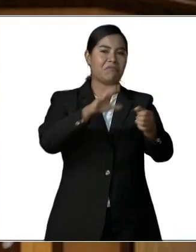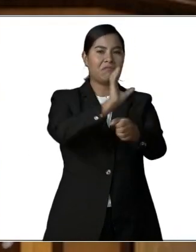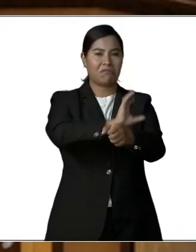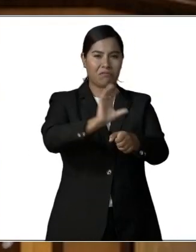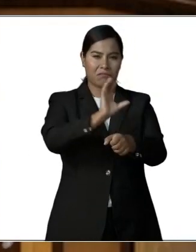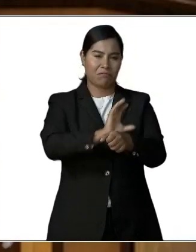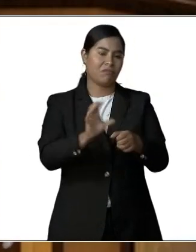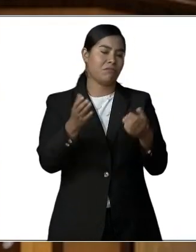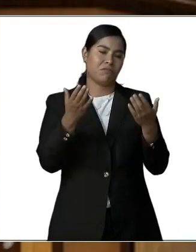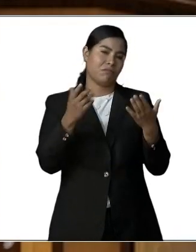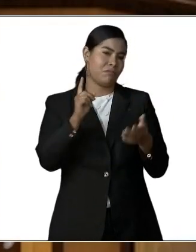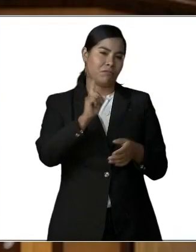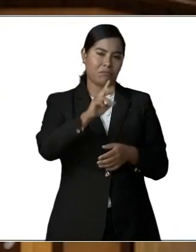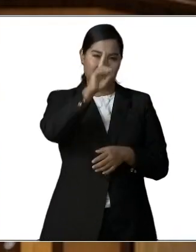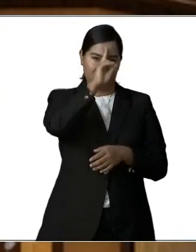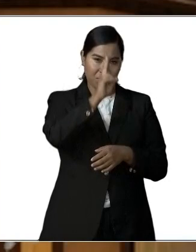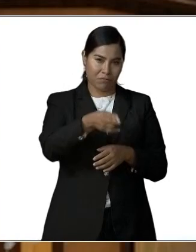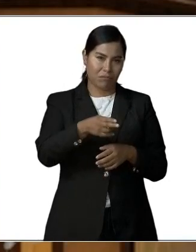solo contrabajo.